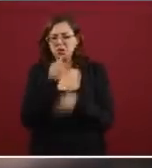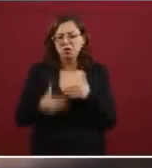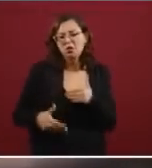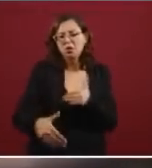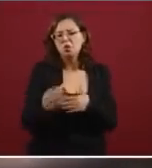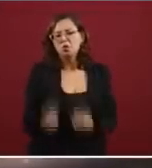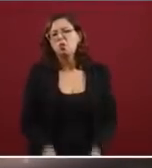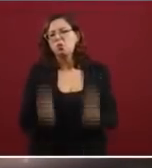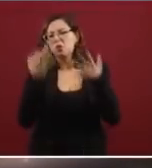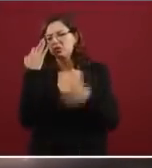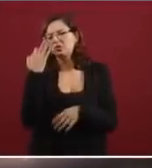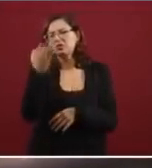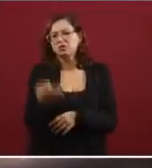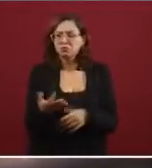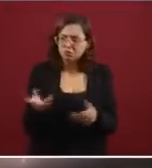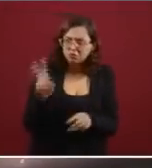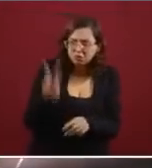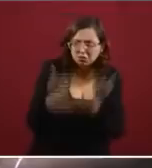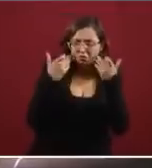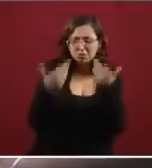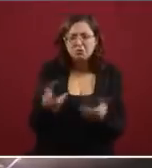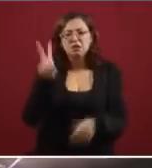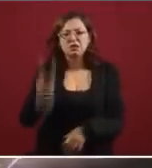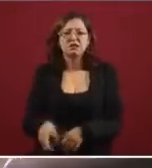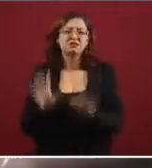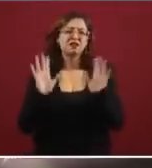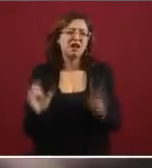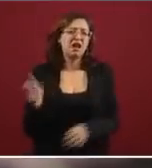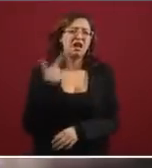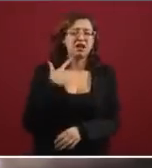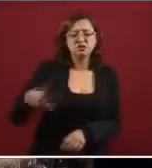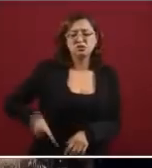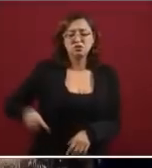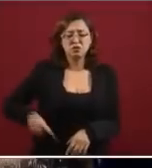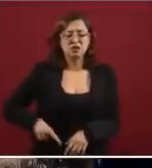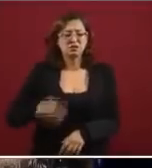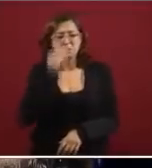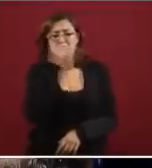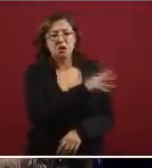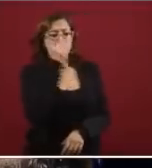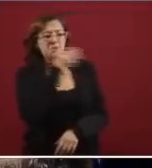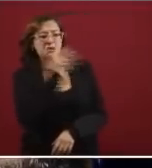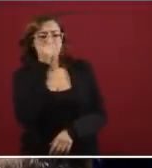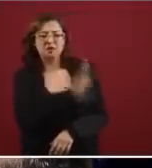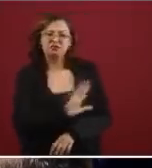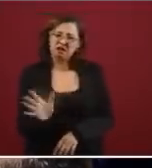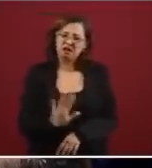para que podamos ver resultados, más allá de echarle la culpa a Calderón o a gobiernos anteriores? Gracias.